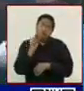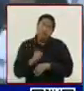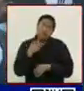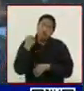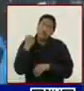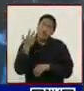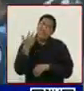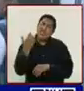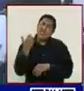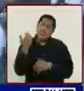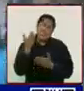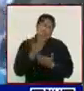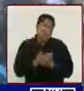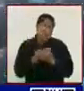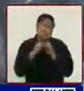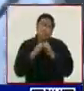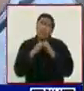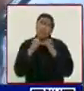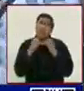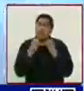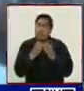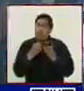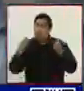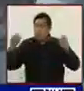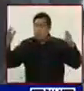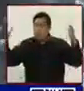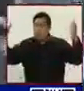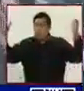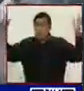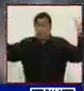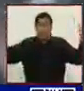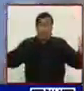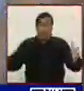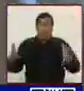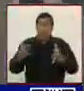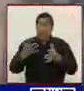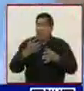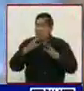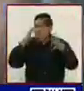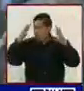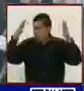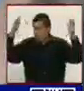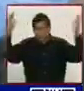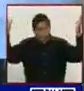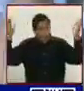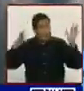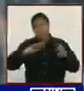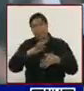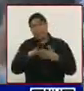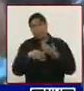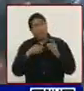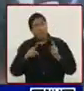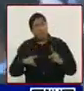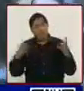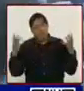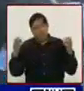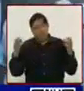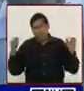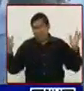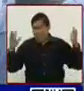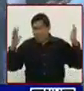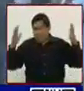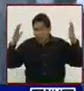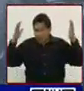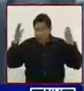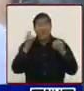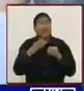también llegando el equipo. Y estamos planeando un recibimiento, ¿no? Antes de que entre al estadio, juntar a toda la gente que quiera un recibimiento al